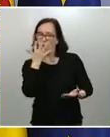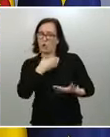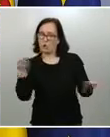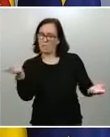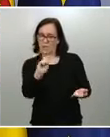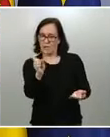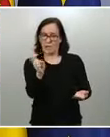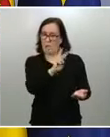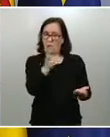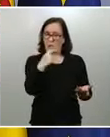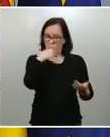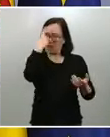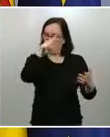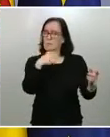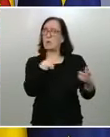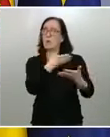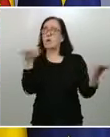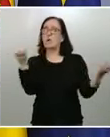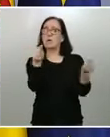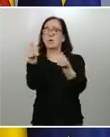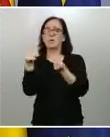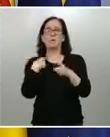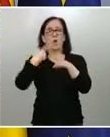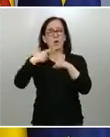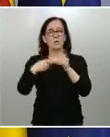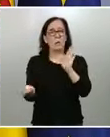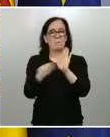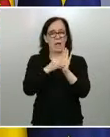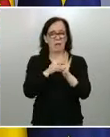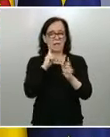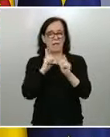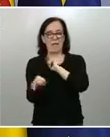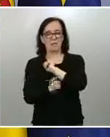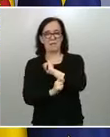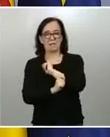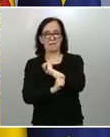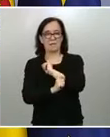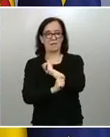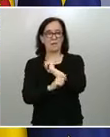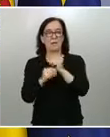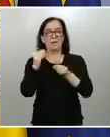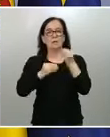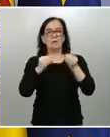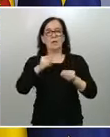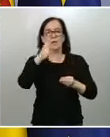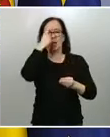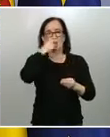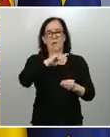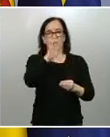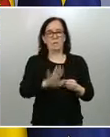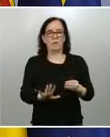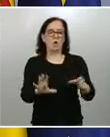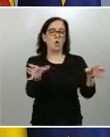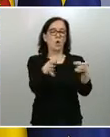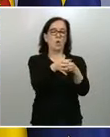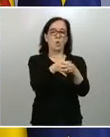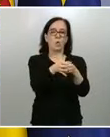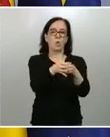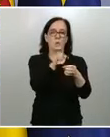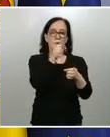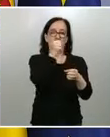no es sino otro elemento más en esa estrategia de proyectar la imagen de un partido y de un gobierno en este caso